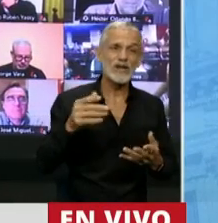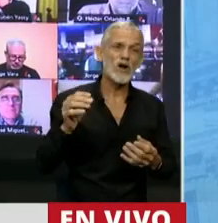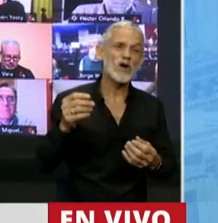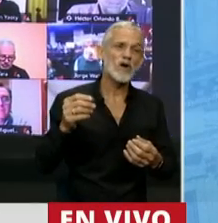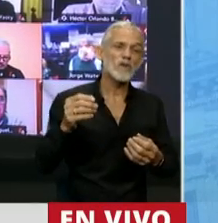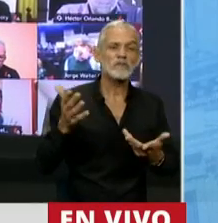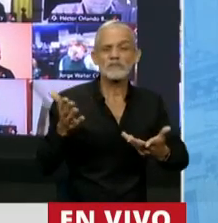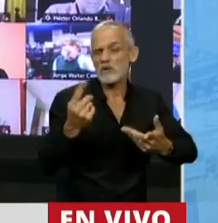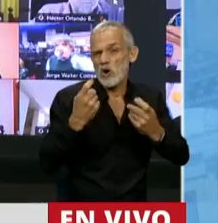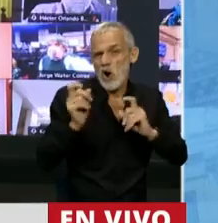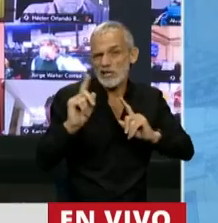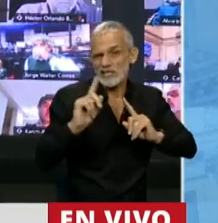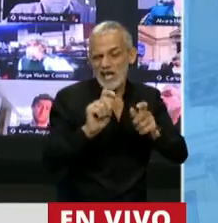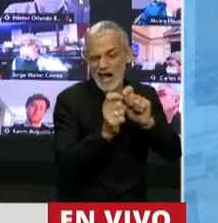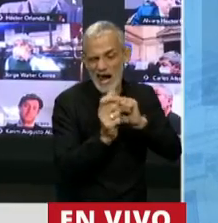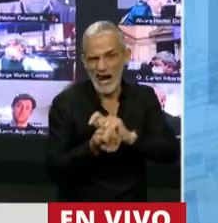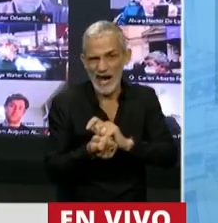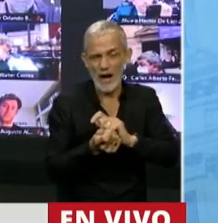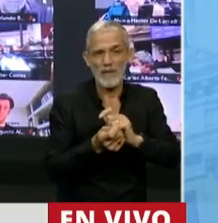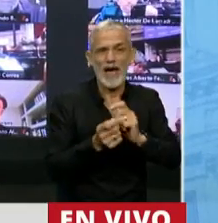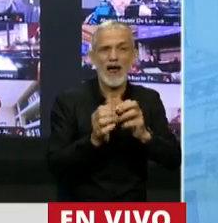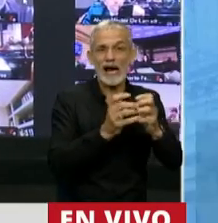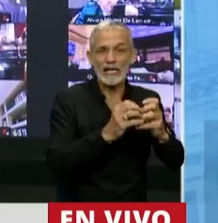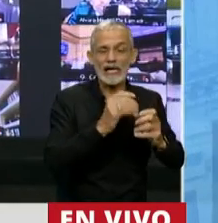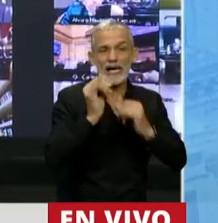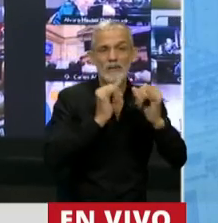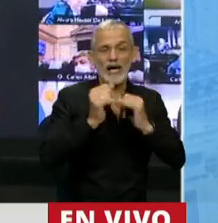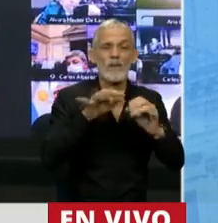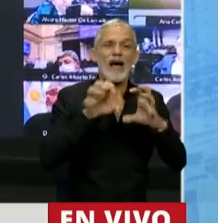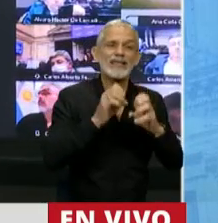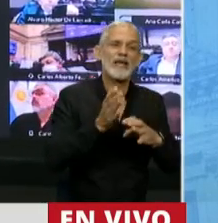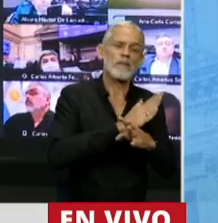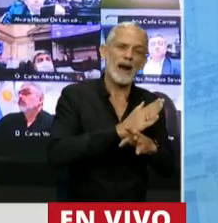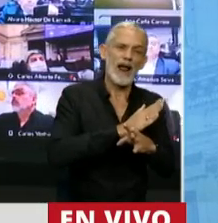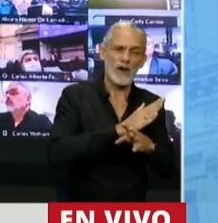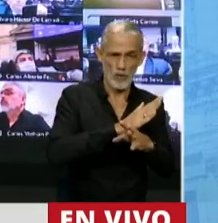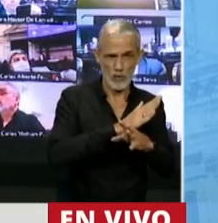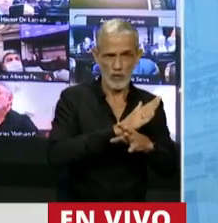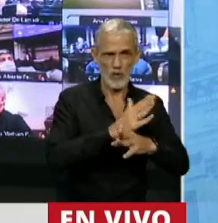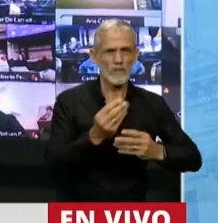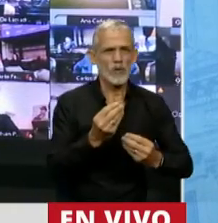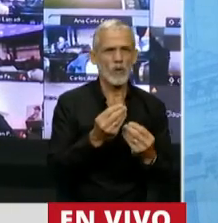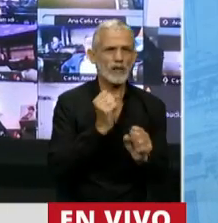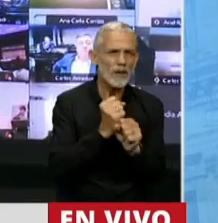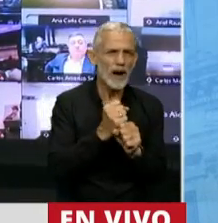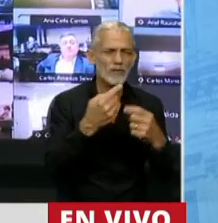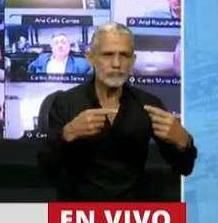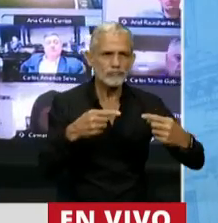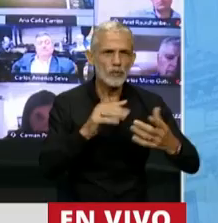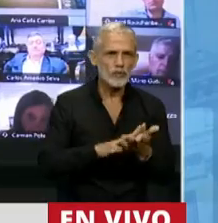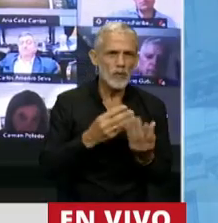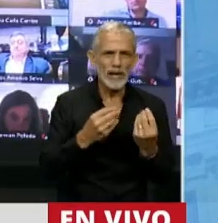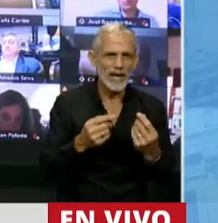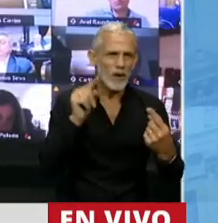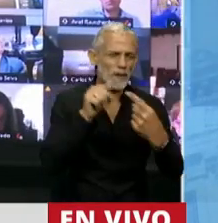en vez de alargar innecesariamente este debate, nos hubieran dejado explicar más temprano qué estábamos trabajando y hacia